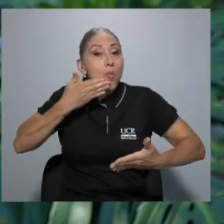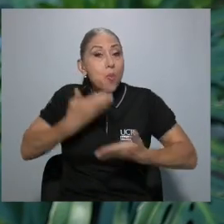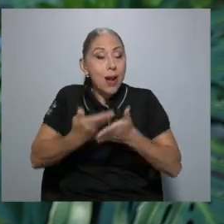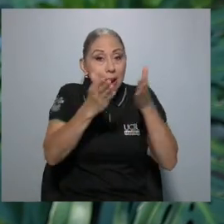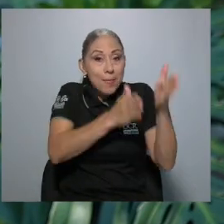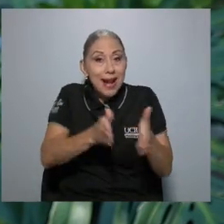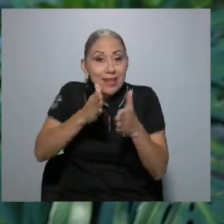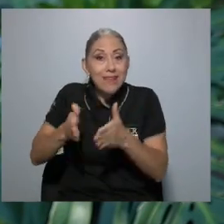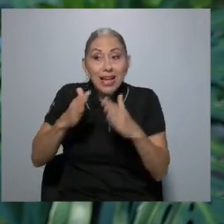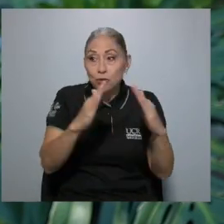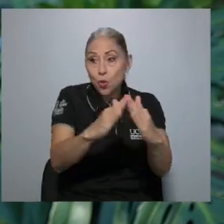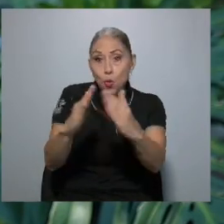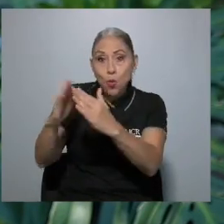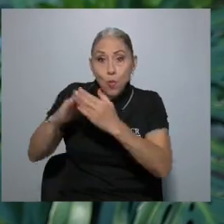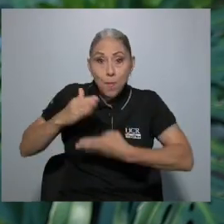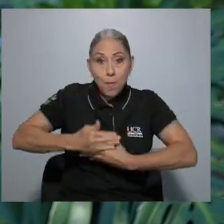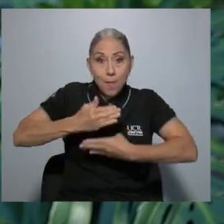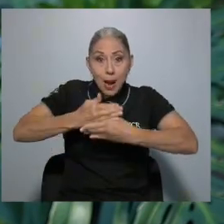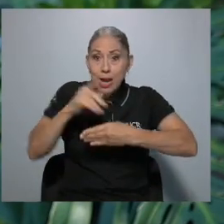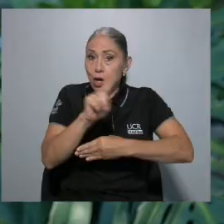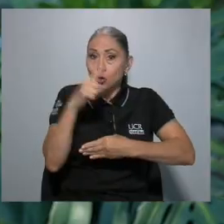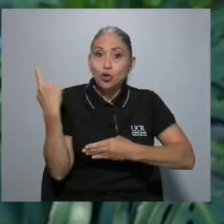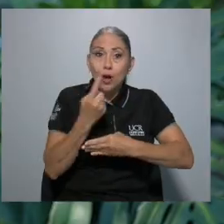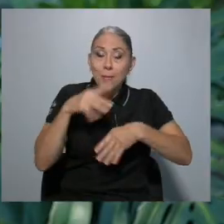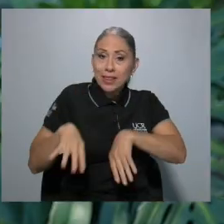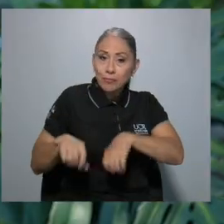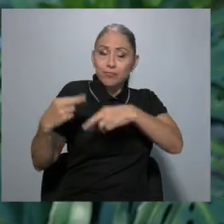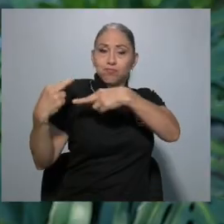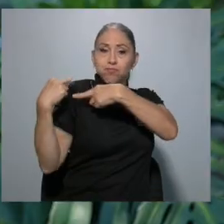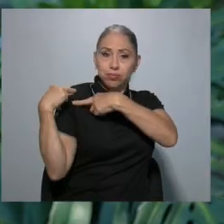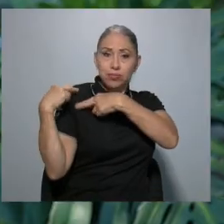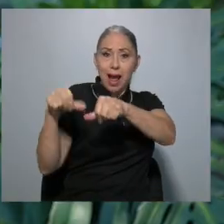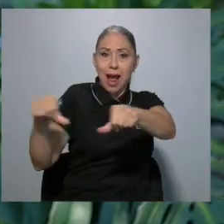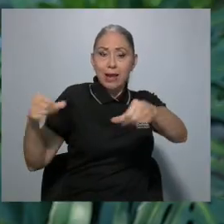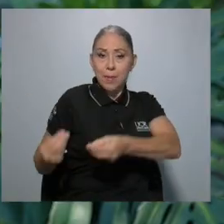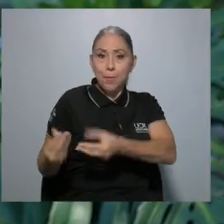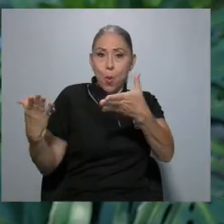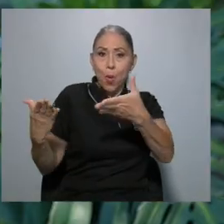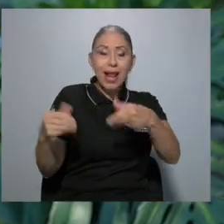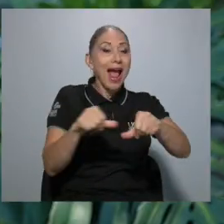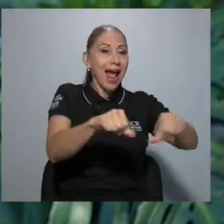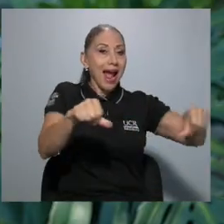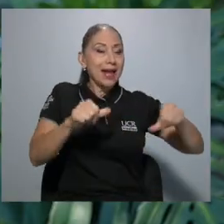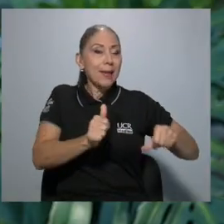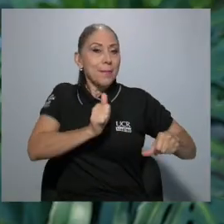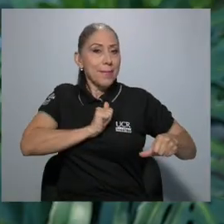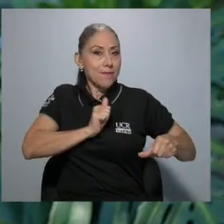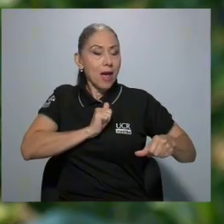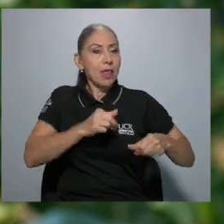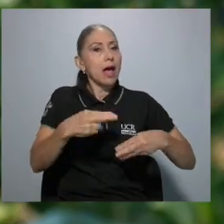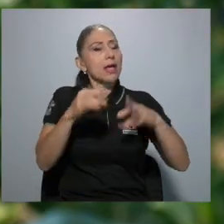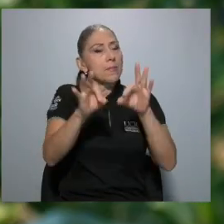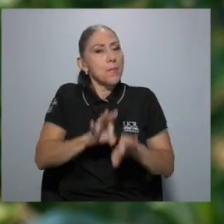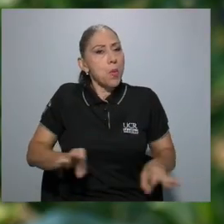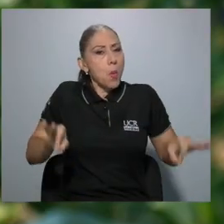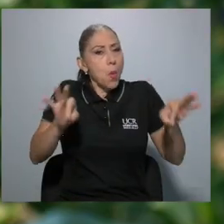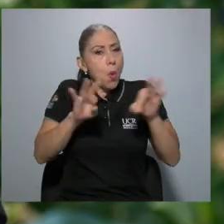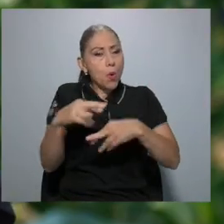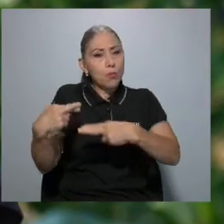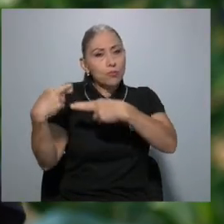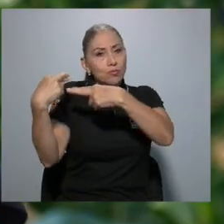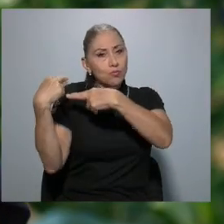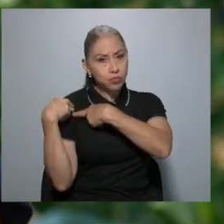urbana no le corresponde solo al sector público. El privado tiene una responsabilidad importantísima.